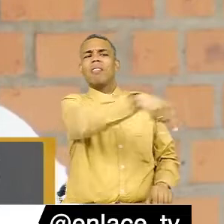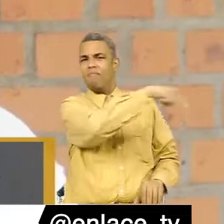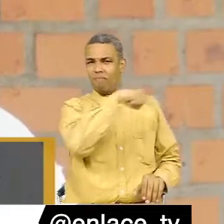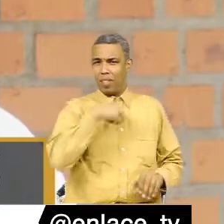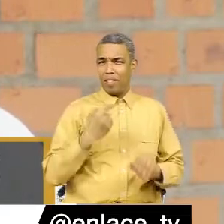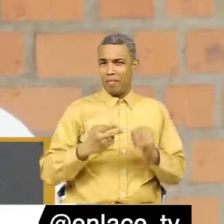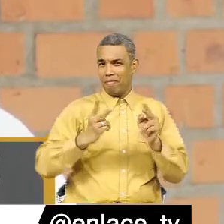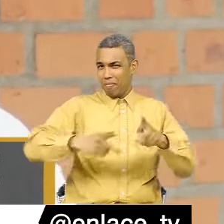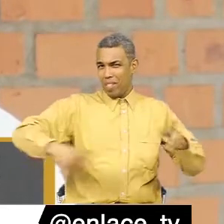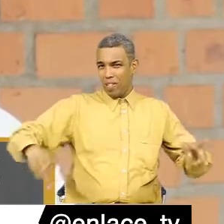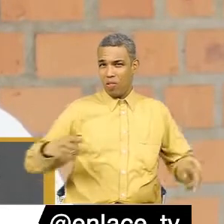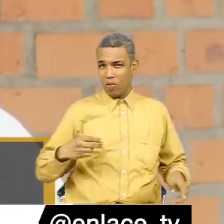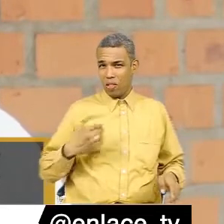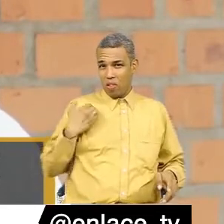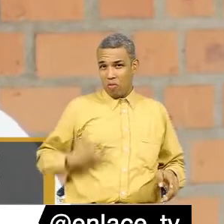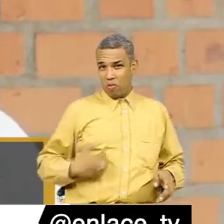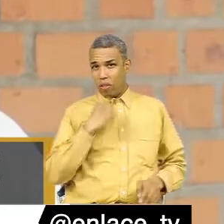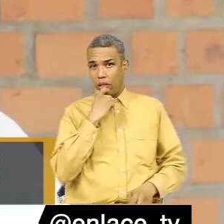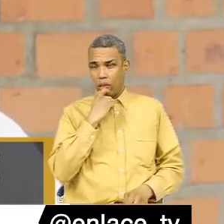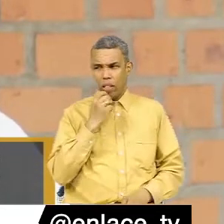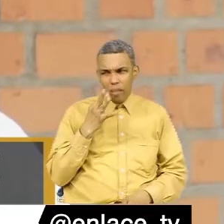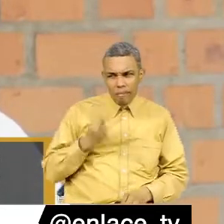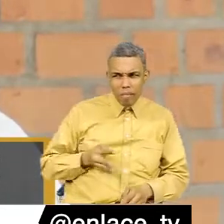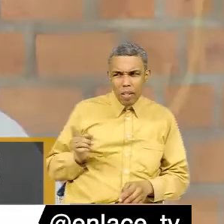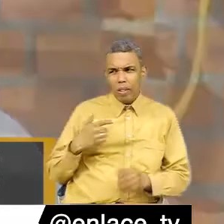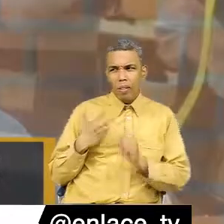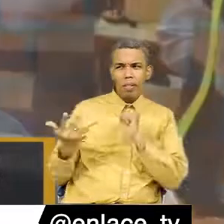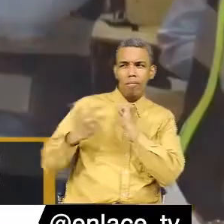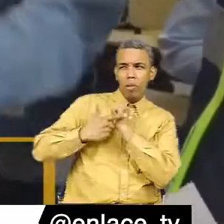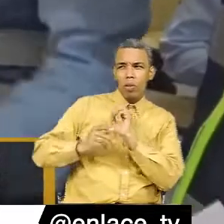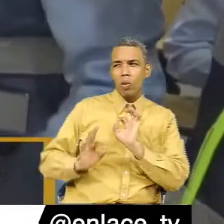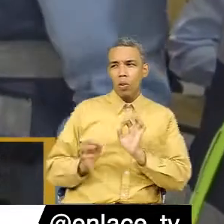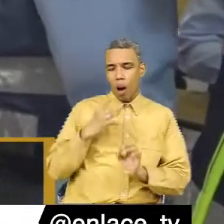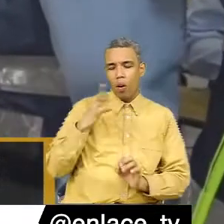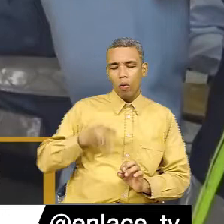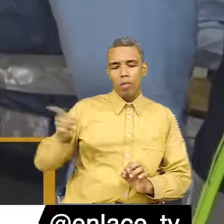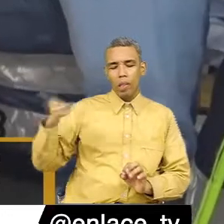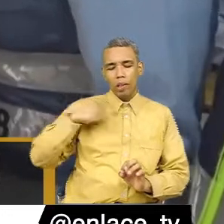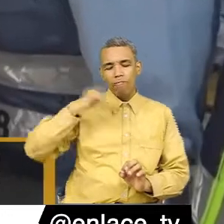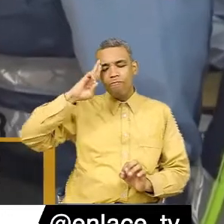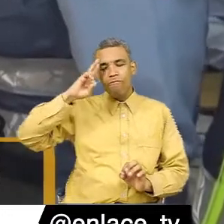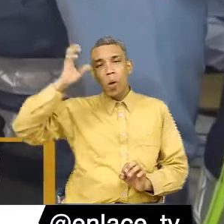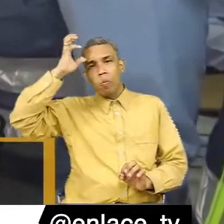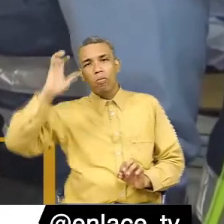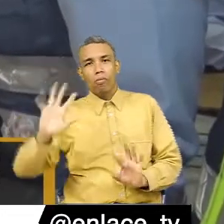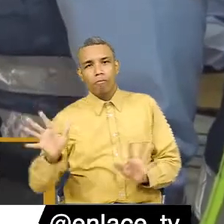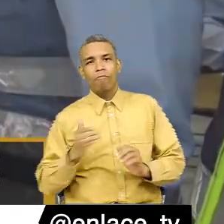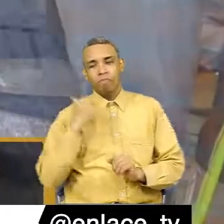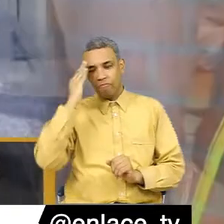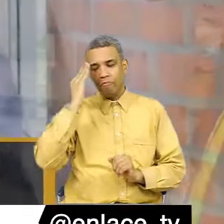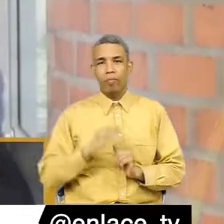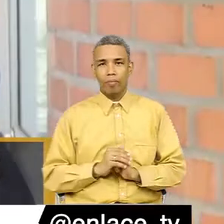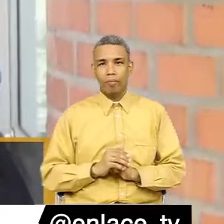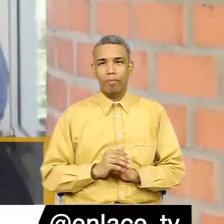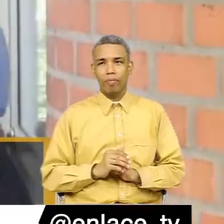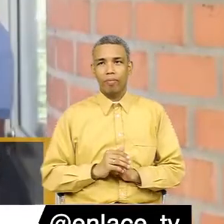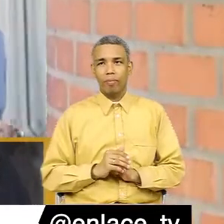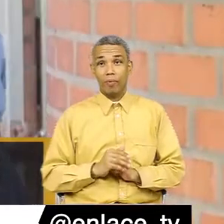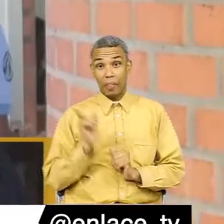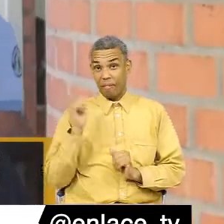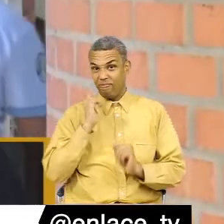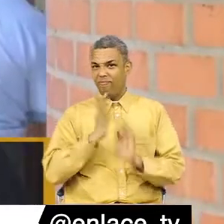estamos velando por la protección de la vida de todos los actores de la vida. Quienes se capacitan ya tienen claro su uso. También